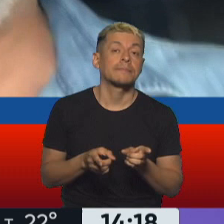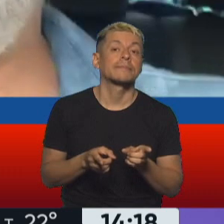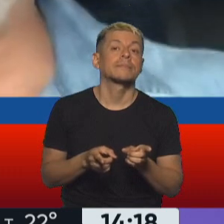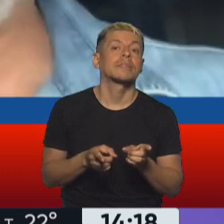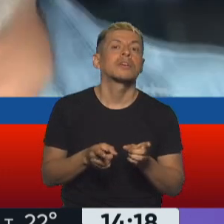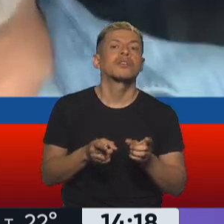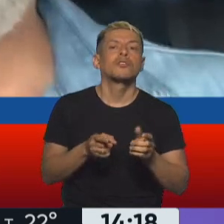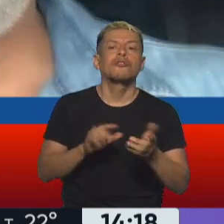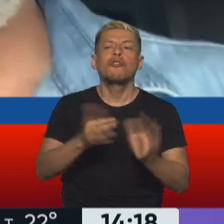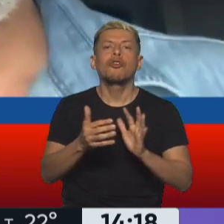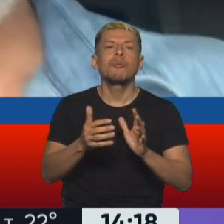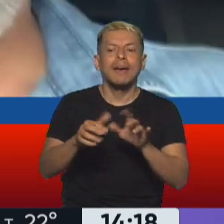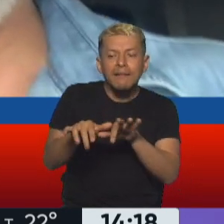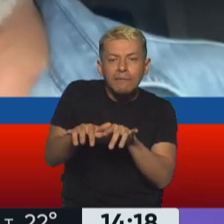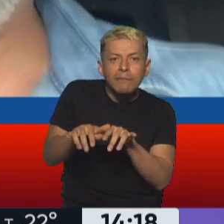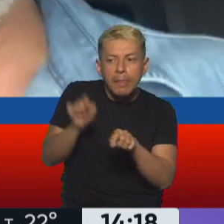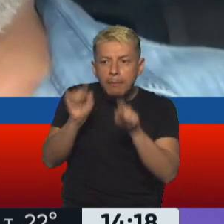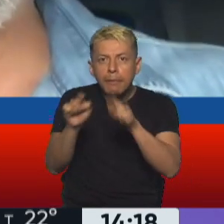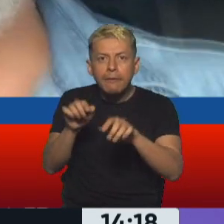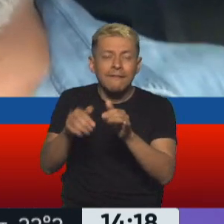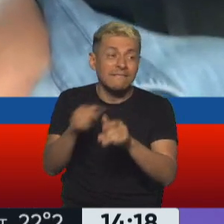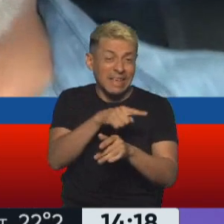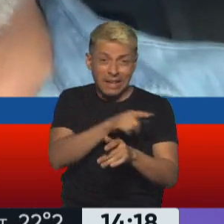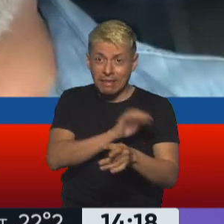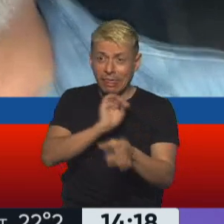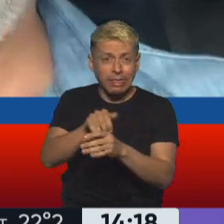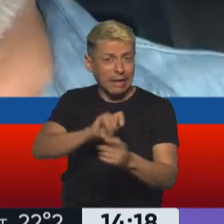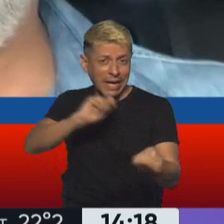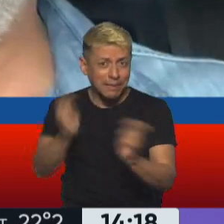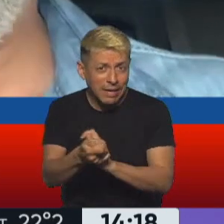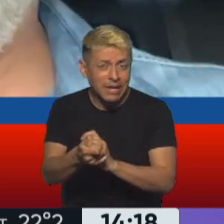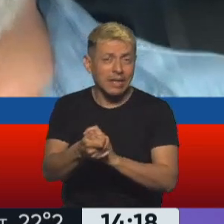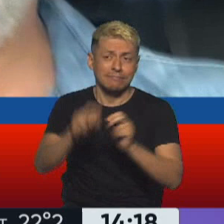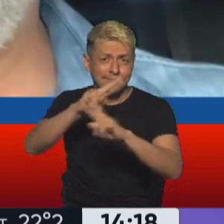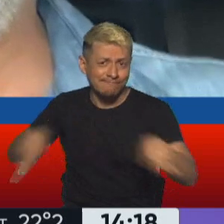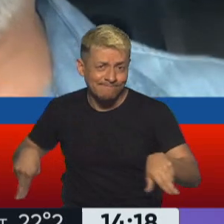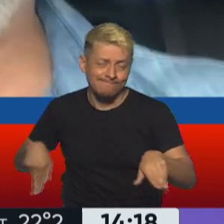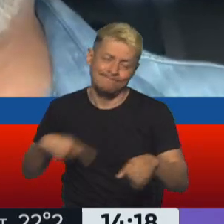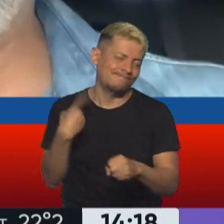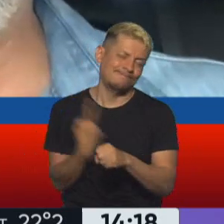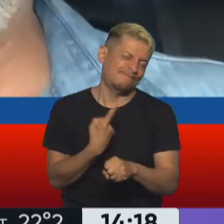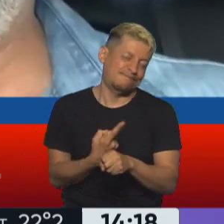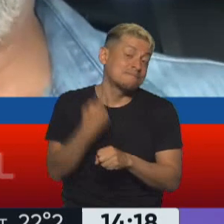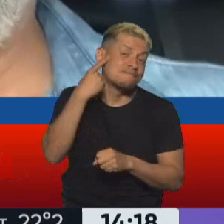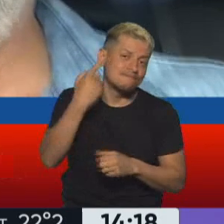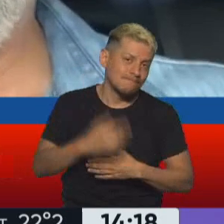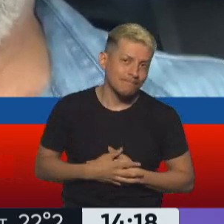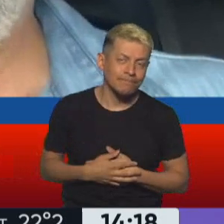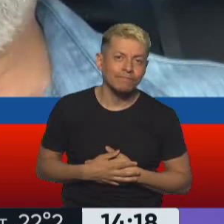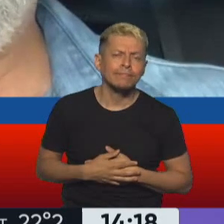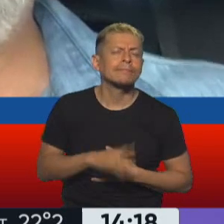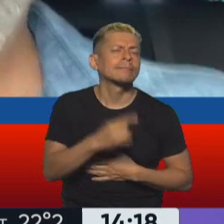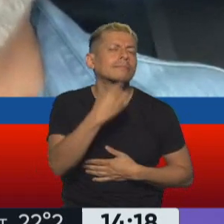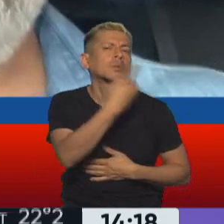procedimiento electrónico de votación. No tiene mucha oportunidad de hacer que esto avance realmente. Profesor,